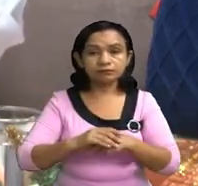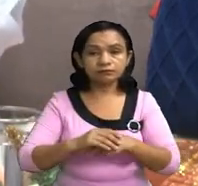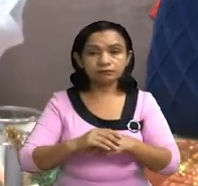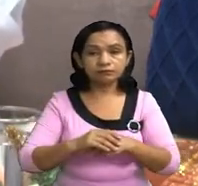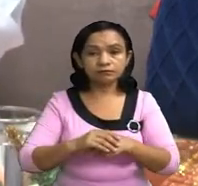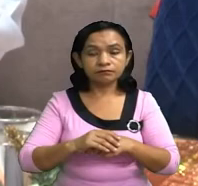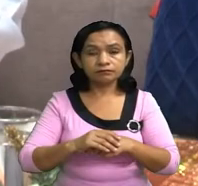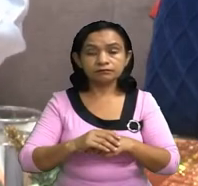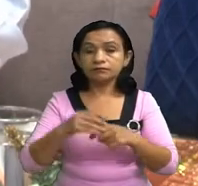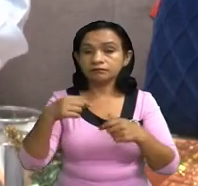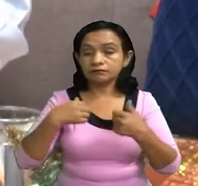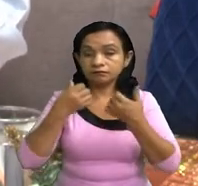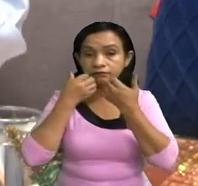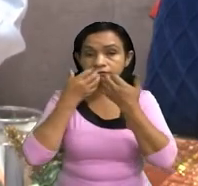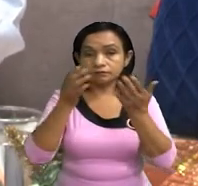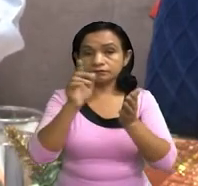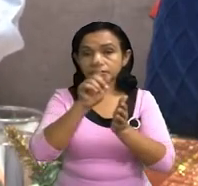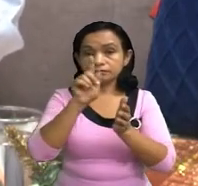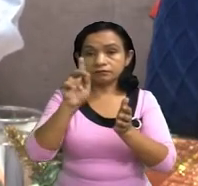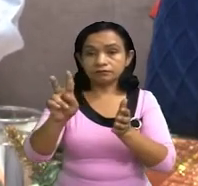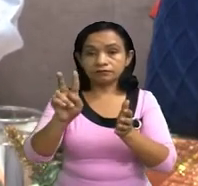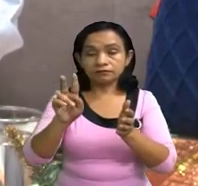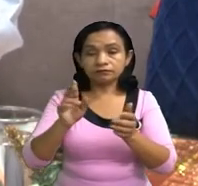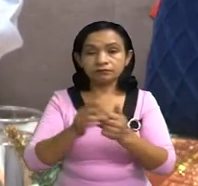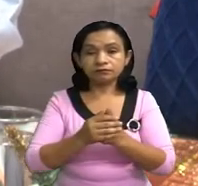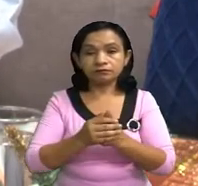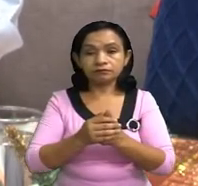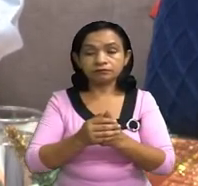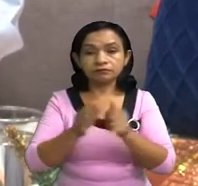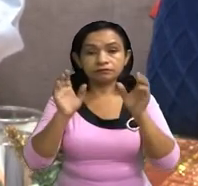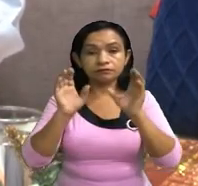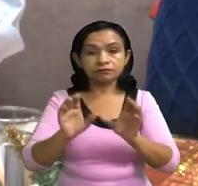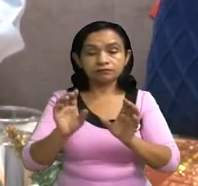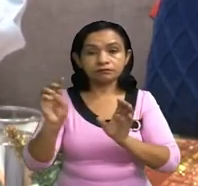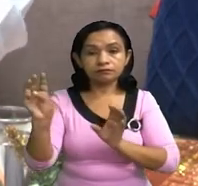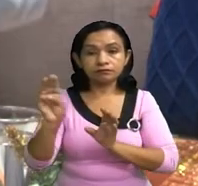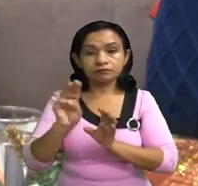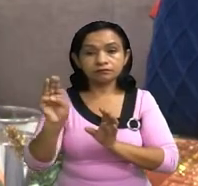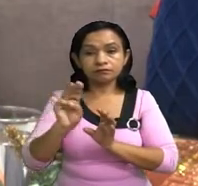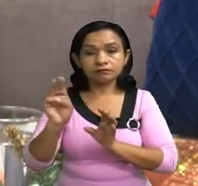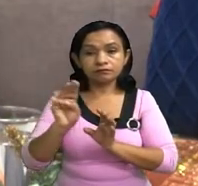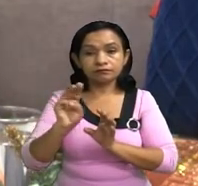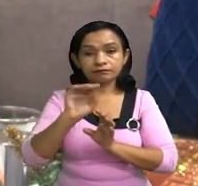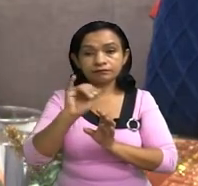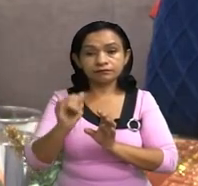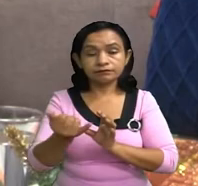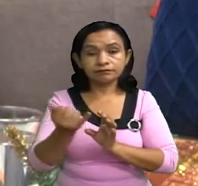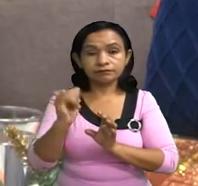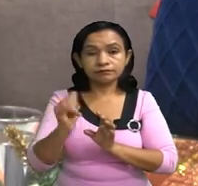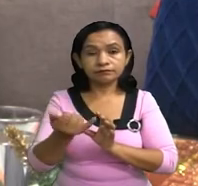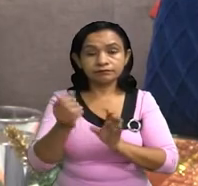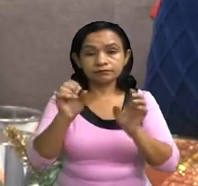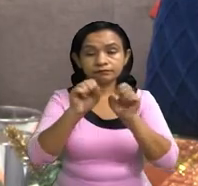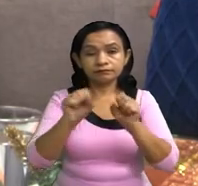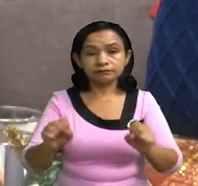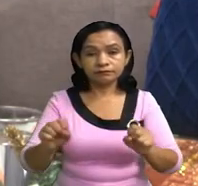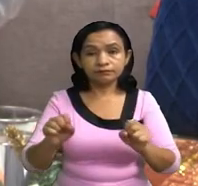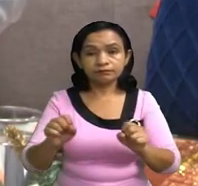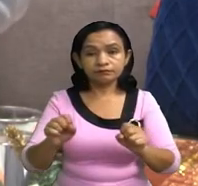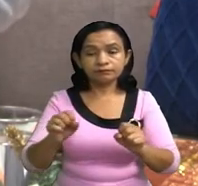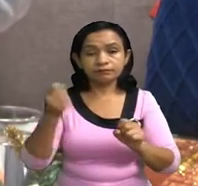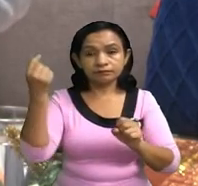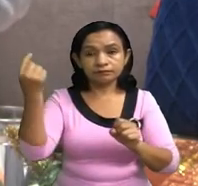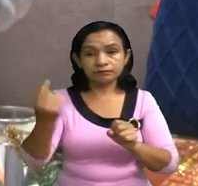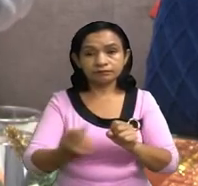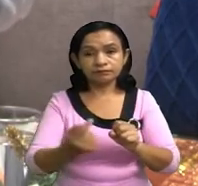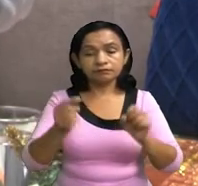aquí lo digo públicamente, ese día lo dije en la tarde del martes, el jueves santo, aquí vamos a venir